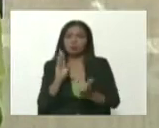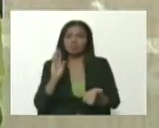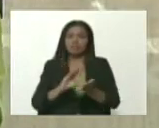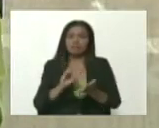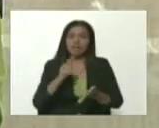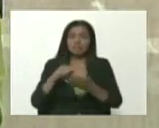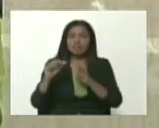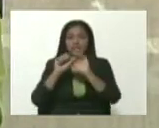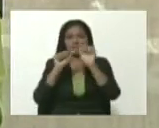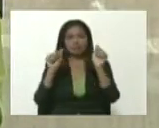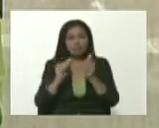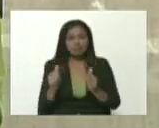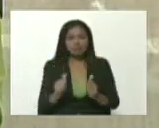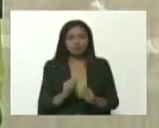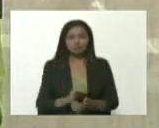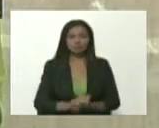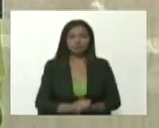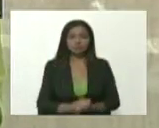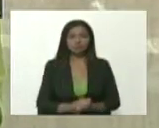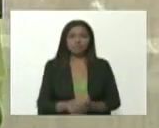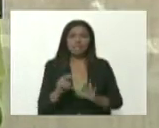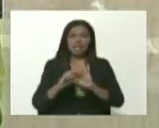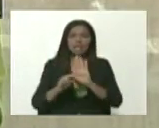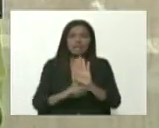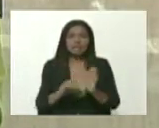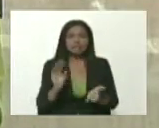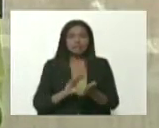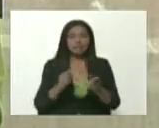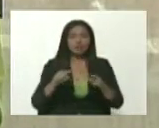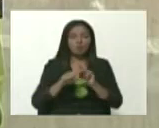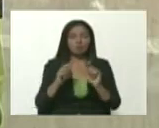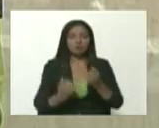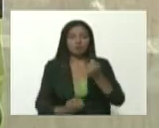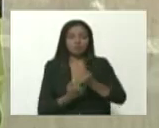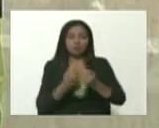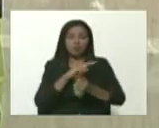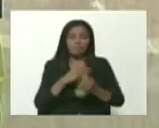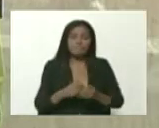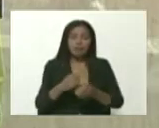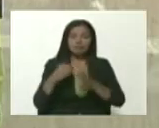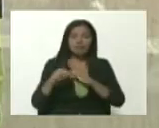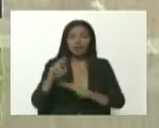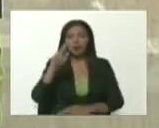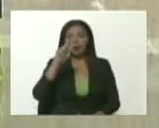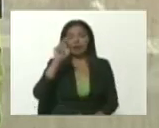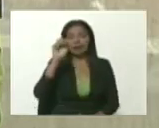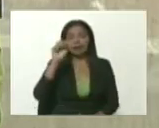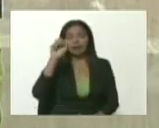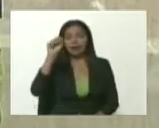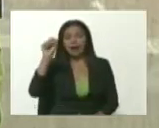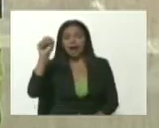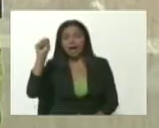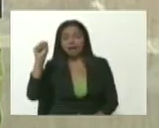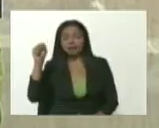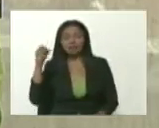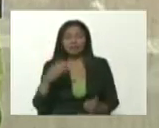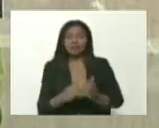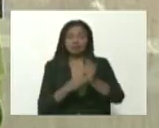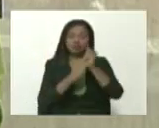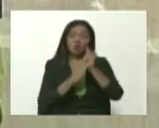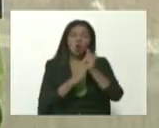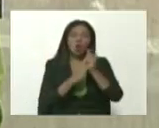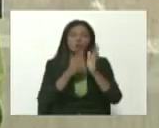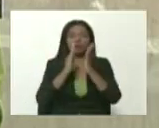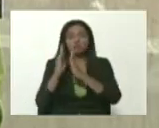de sistematización de las líneas centrales de fortalecimiento de los RAS por parte de nuestro director de organización, León Heredia.